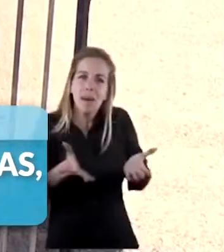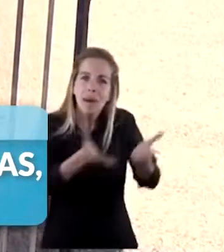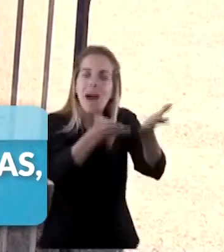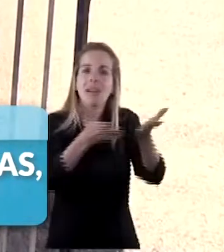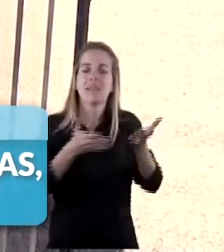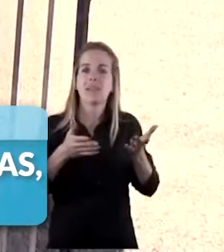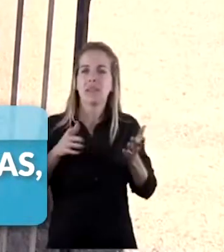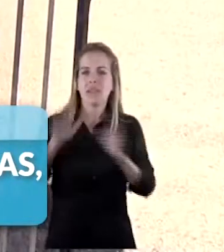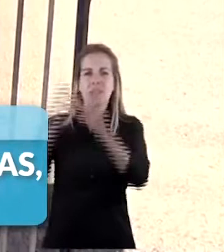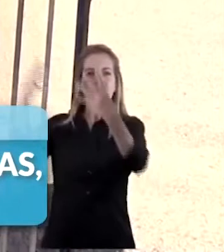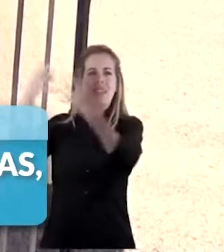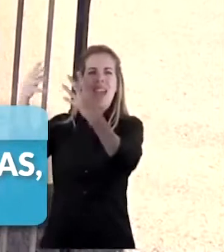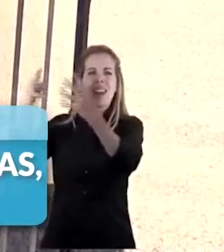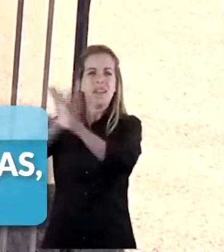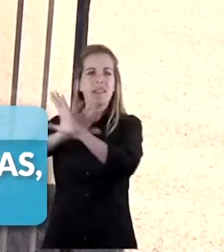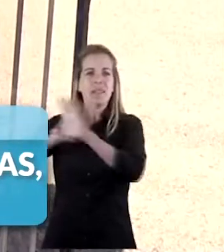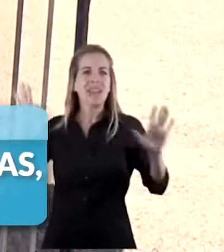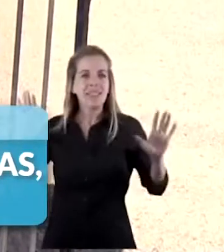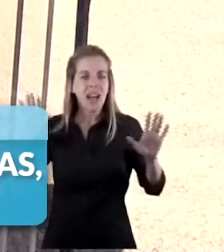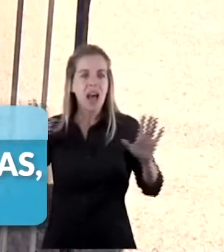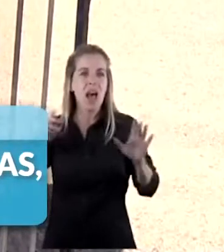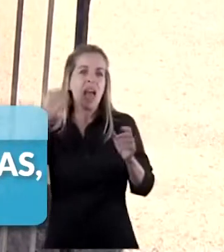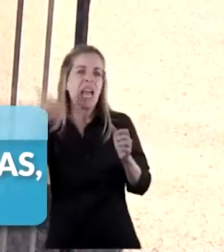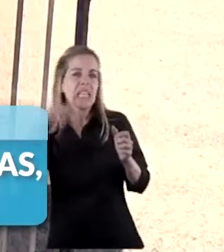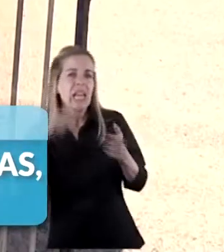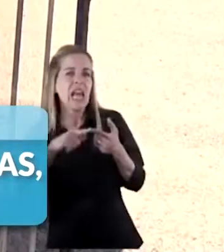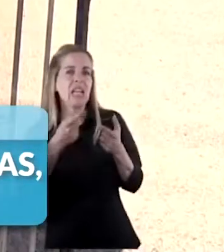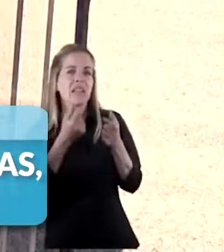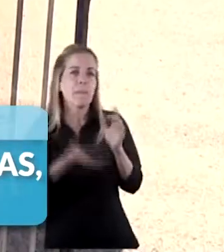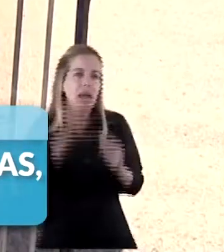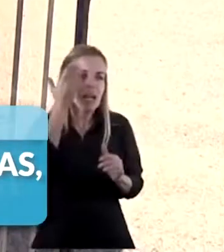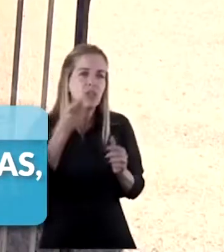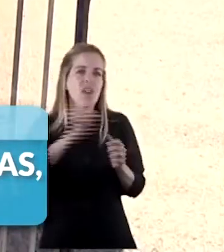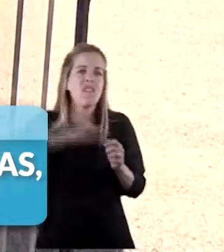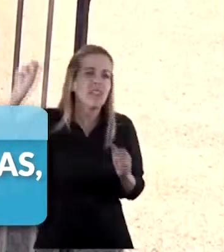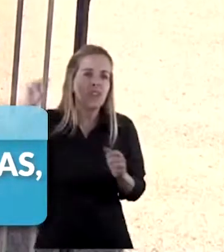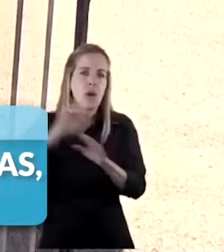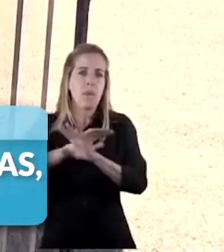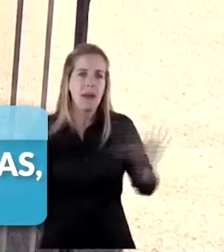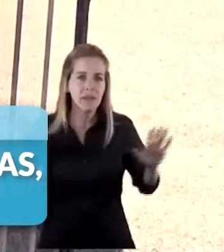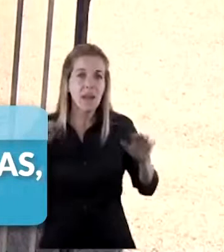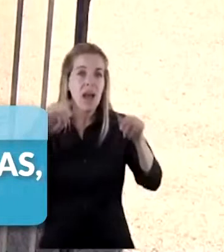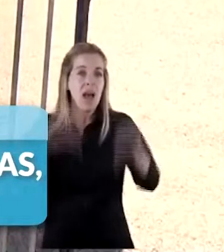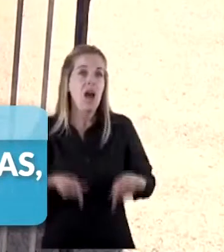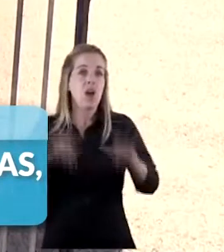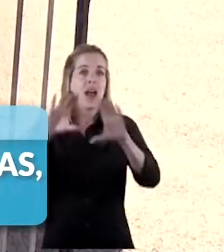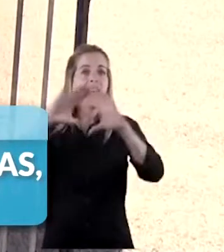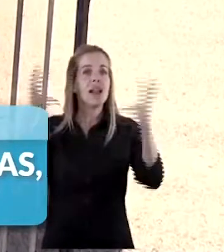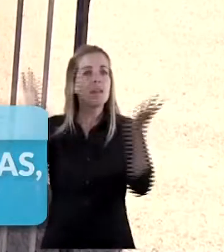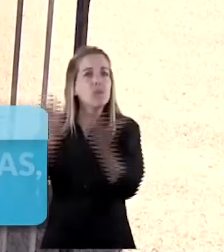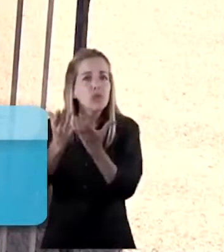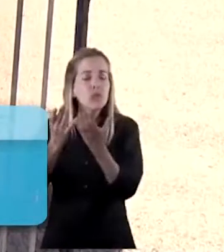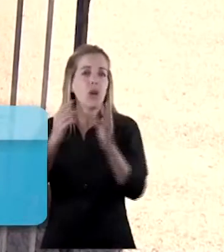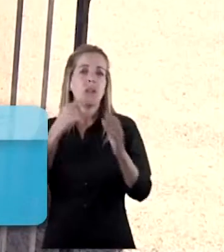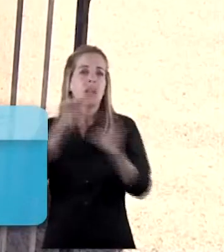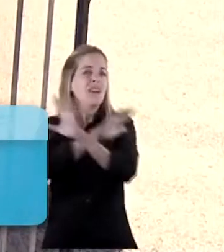una recesión producto de la suba de tasas de interés en el mundo central. El mundo, de verdad, no soporta más muertes,